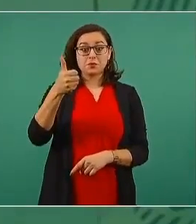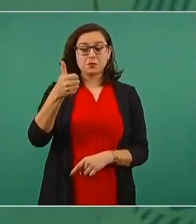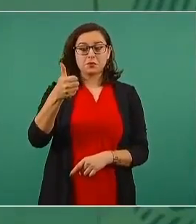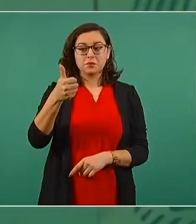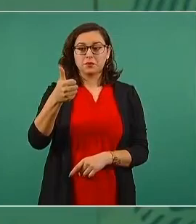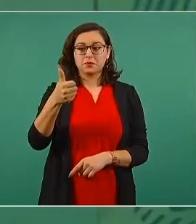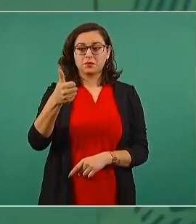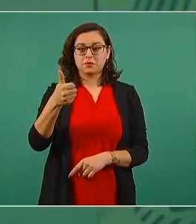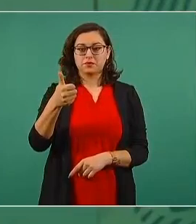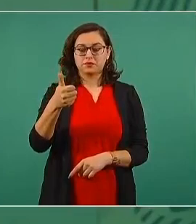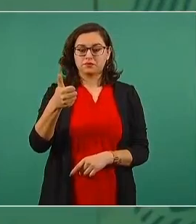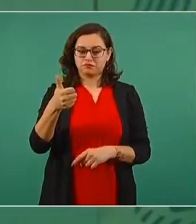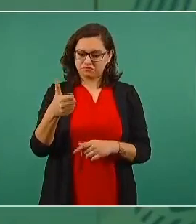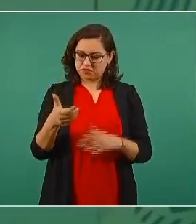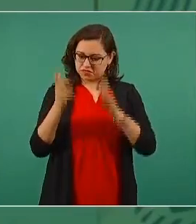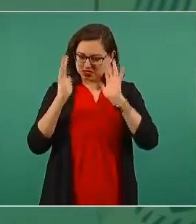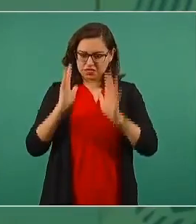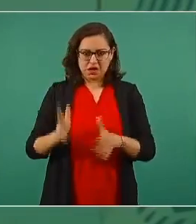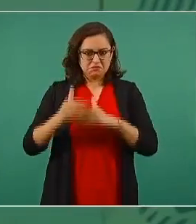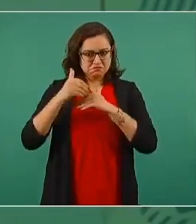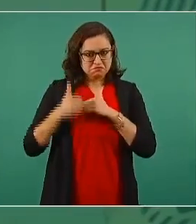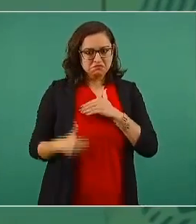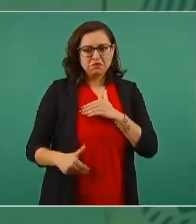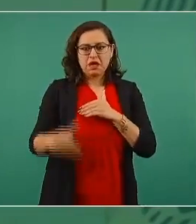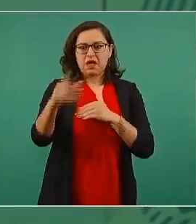de establecer la democracia,